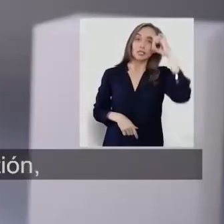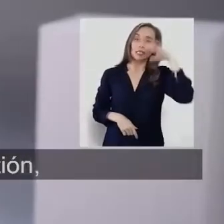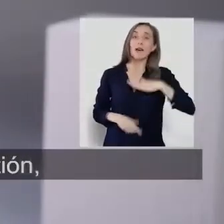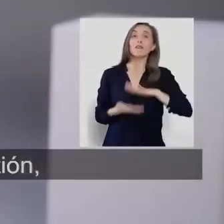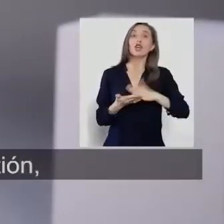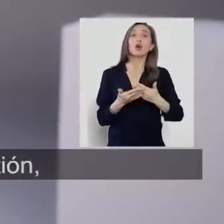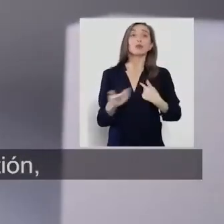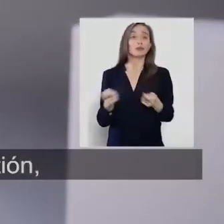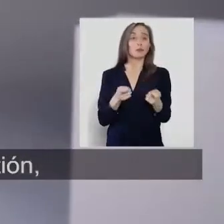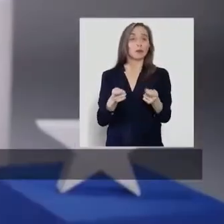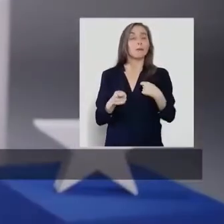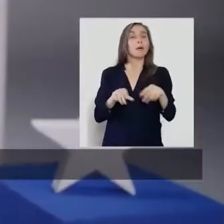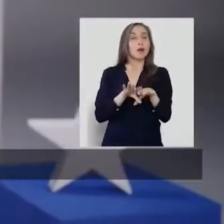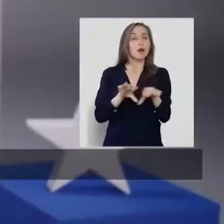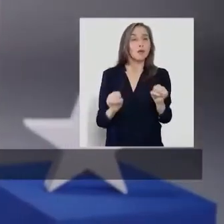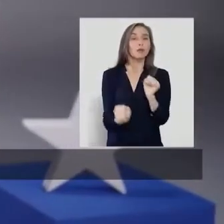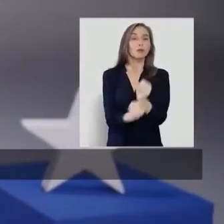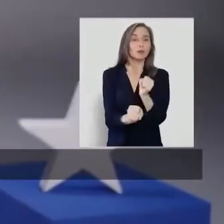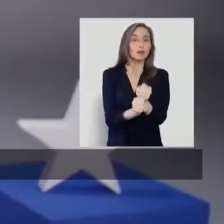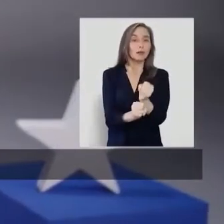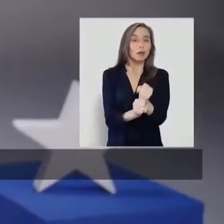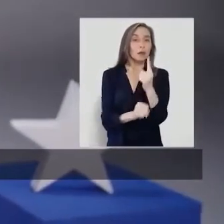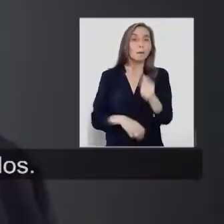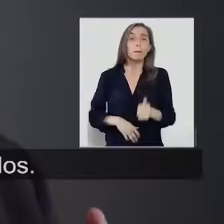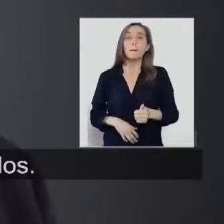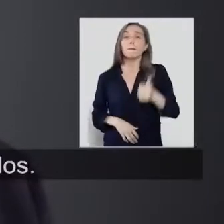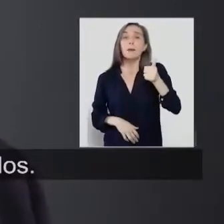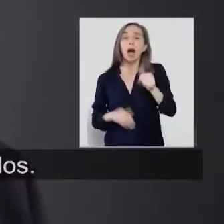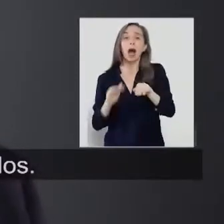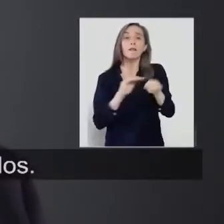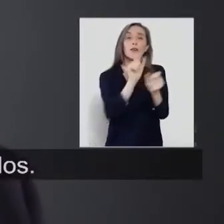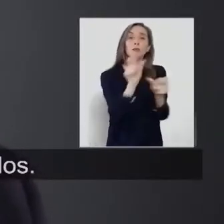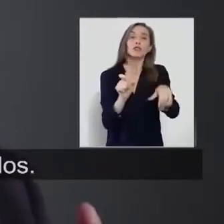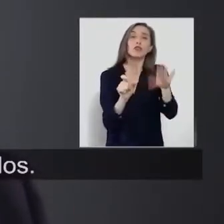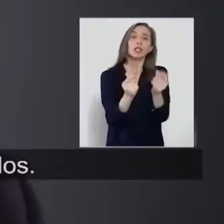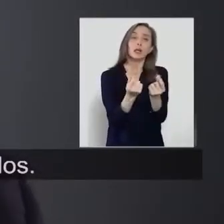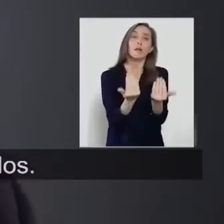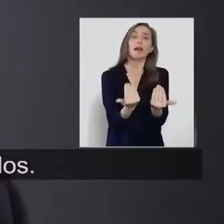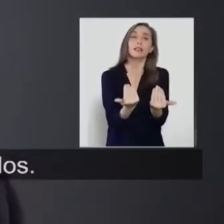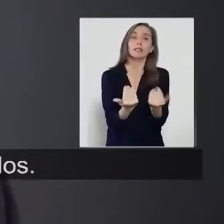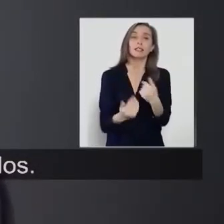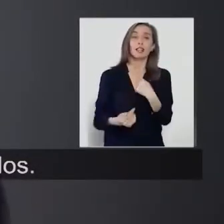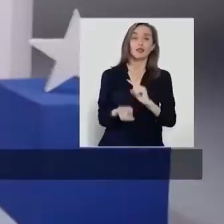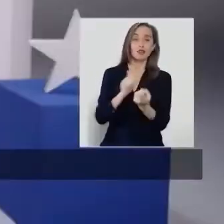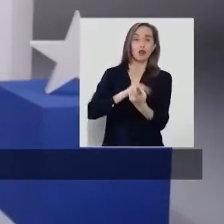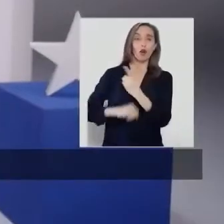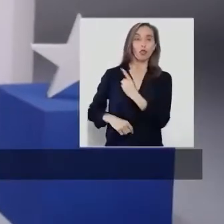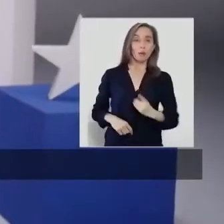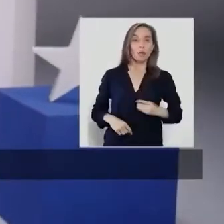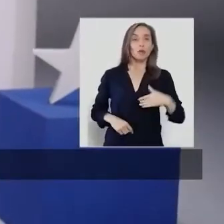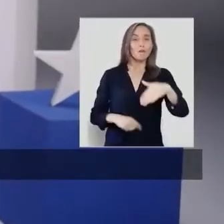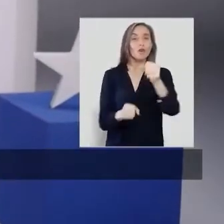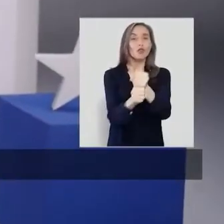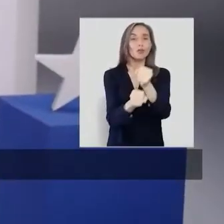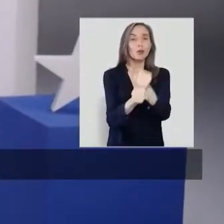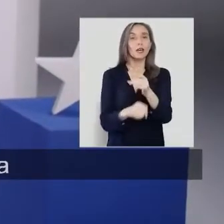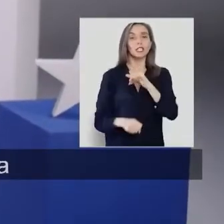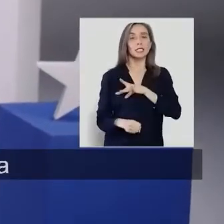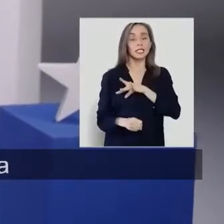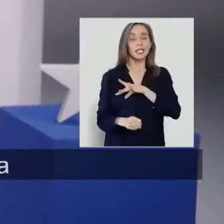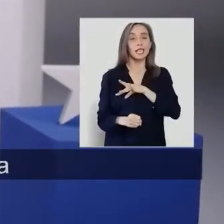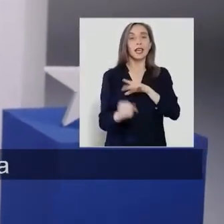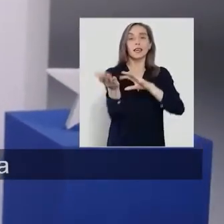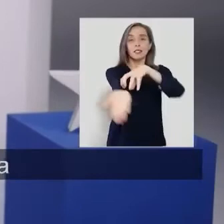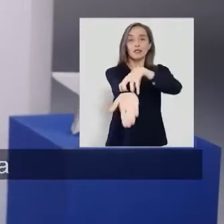conocen saben de mi gestión, mi compromiso y trabajo, por sobre todo por los más necesitados. Como diputado trabajaré